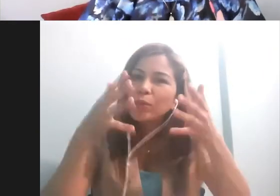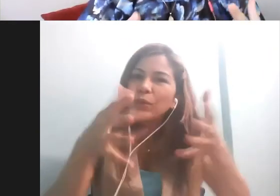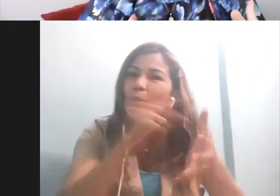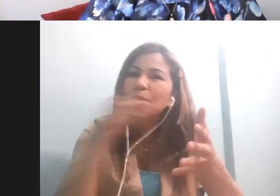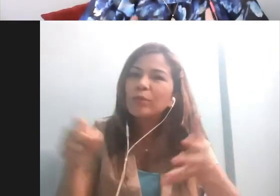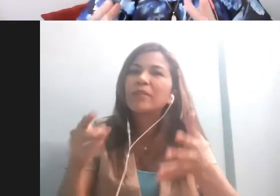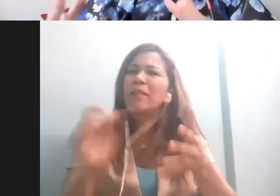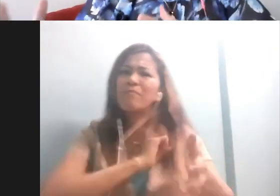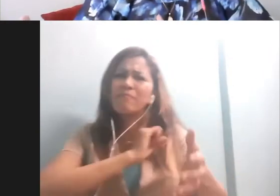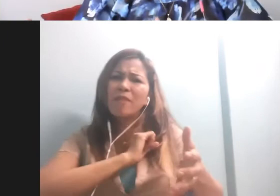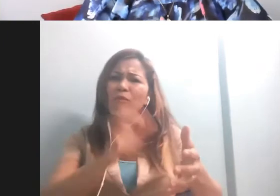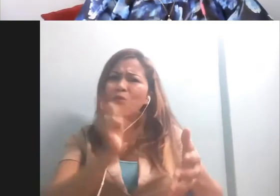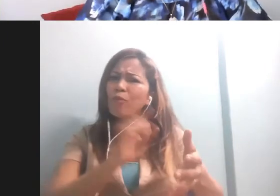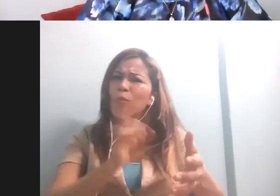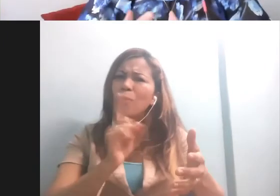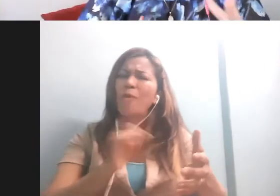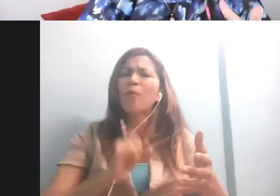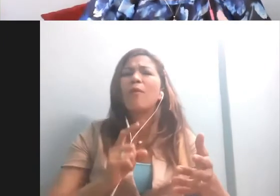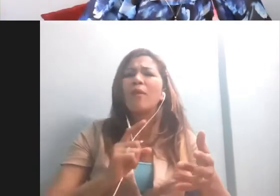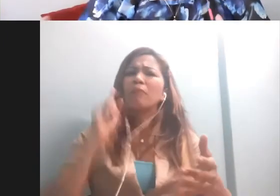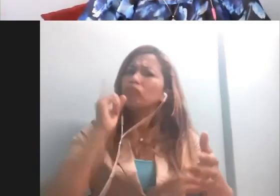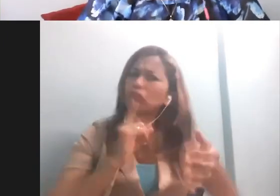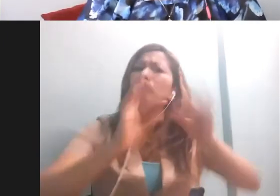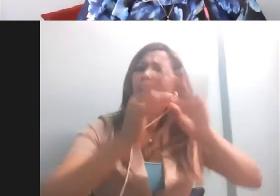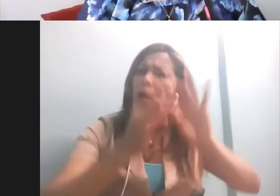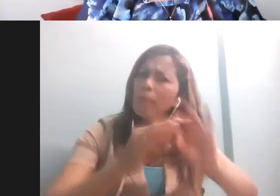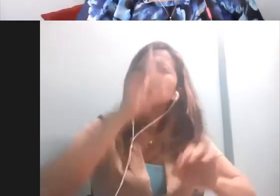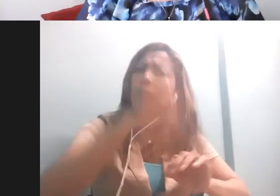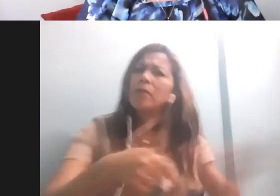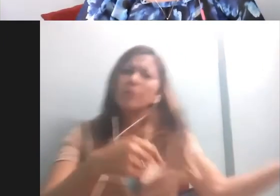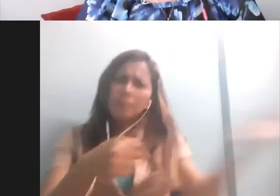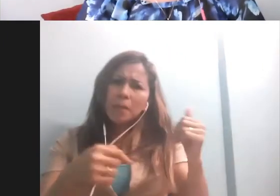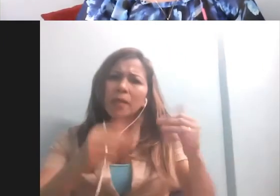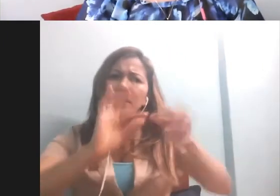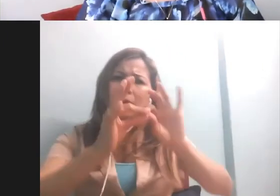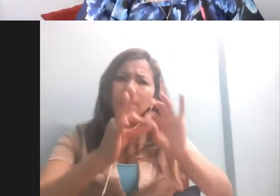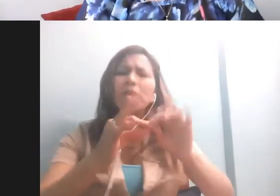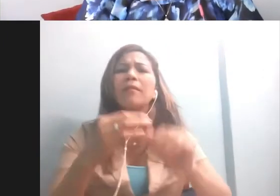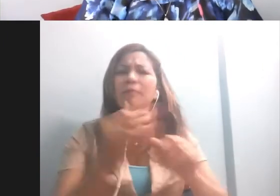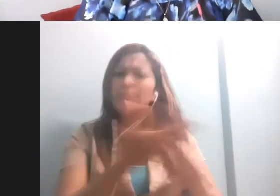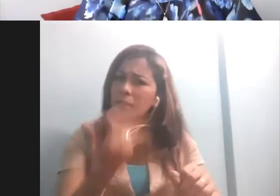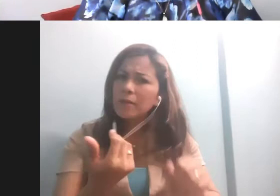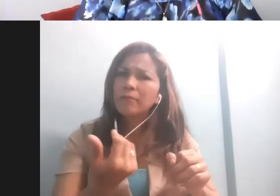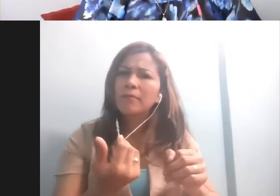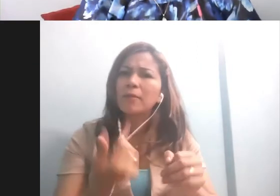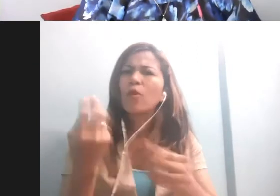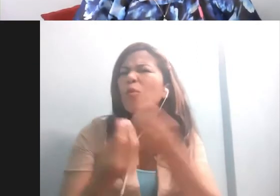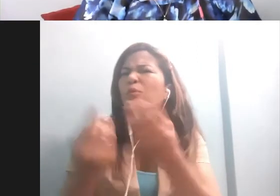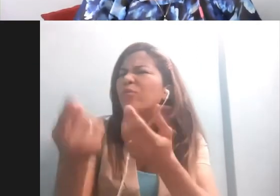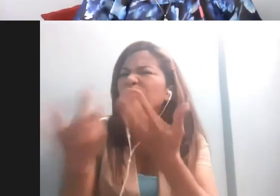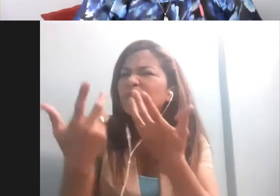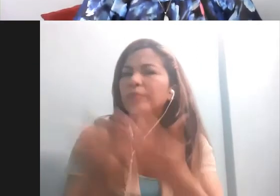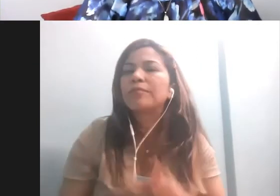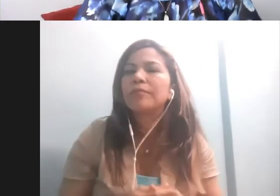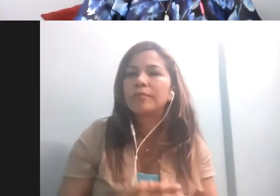tenemos una actividad, llevar un intérprete, incluirlo, ser cada día más inclusivos? Yo creo que el tema, cuando nosotros